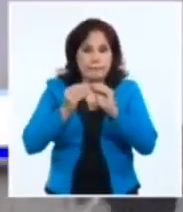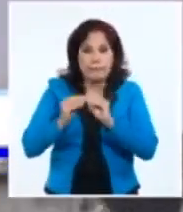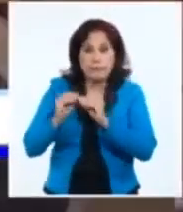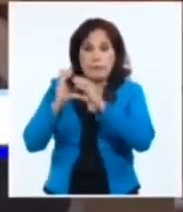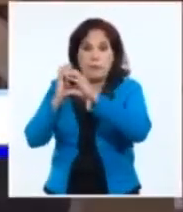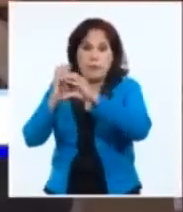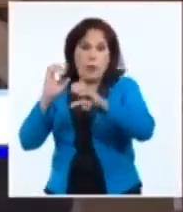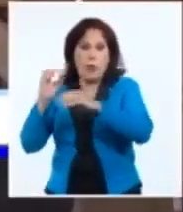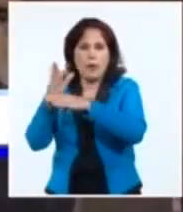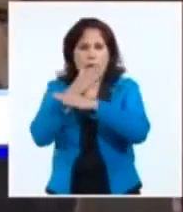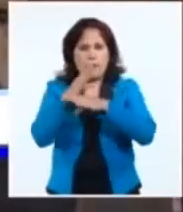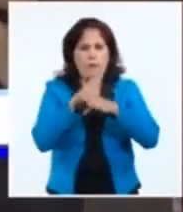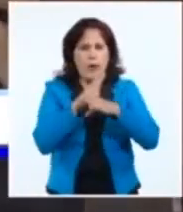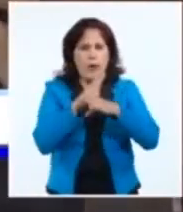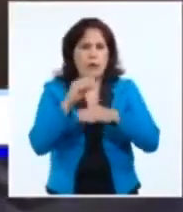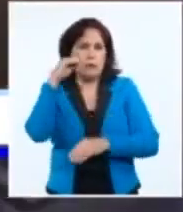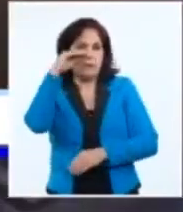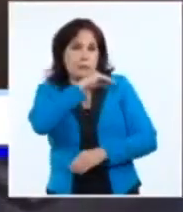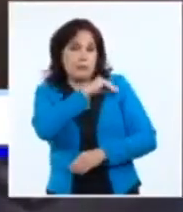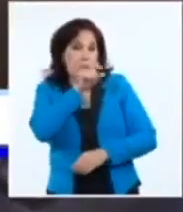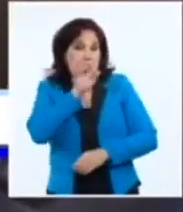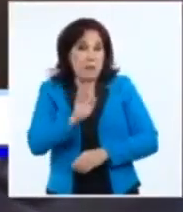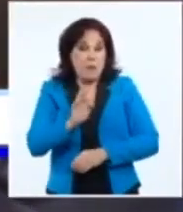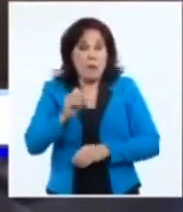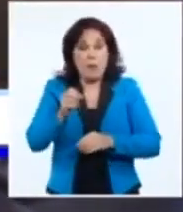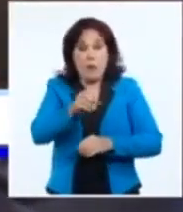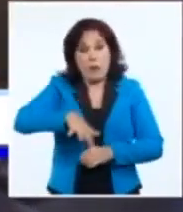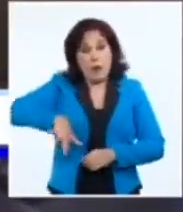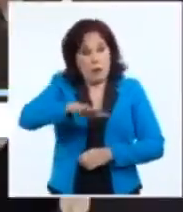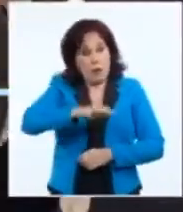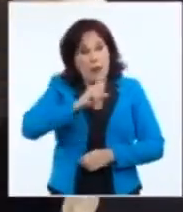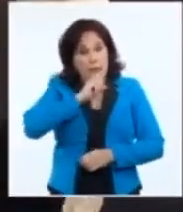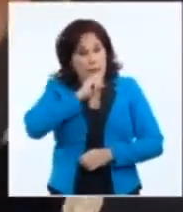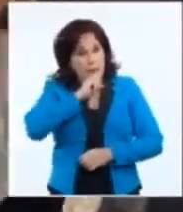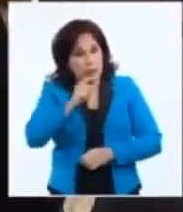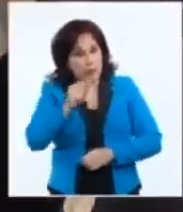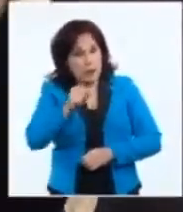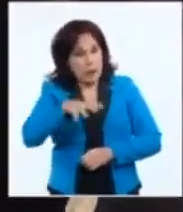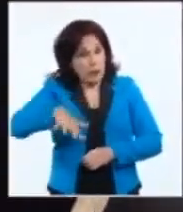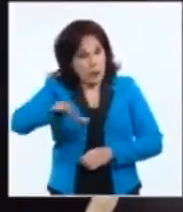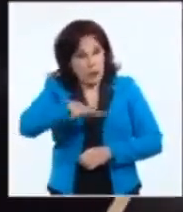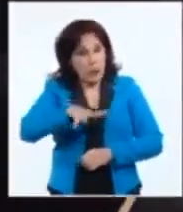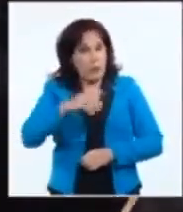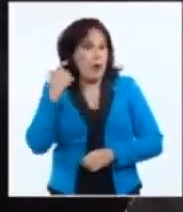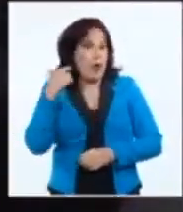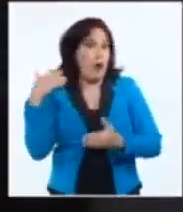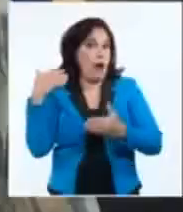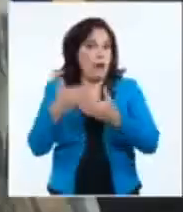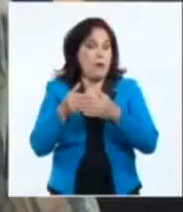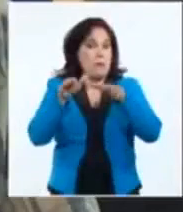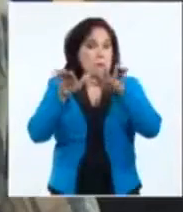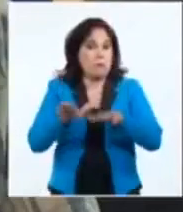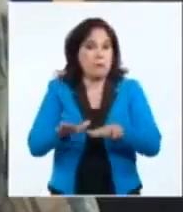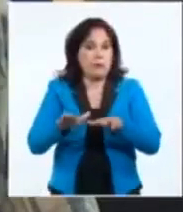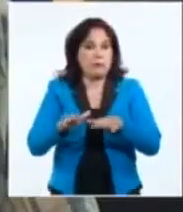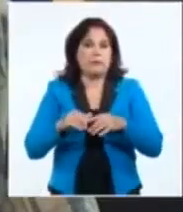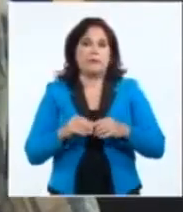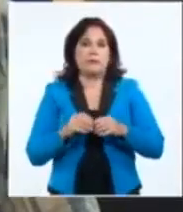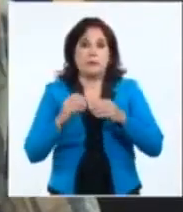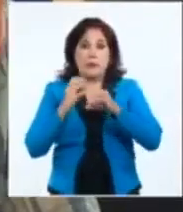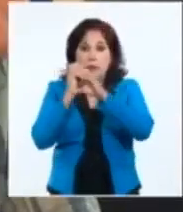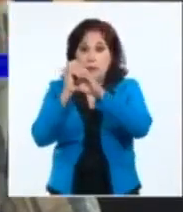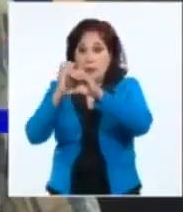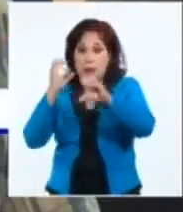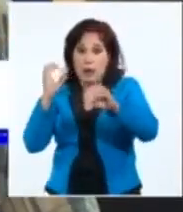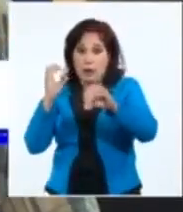de diversos modelos. El escenario económico vivido por el país en los últimos años casi la paralizó. Sin ómnibus, en